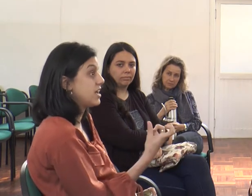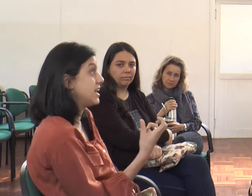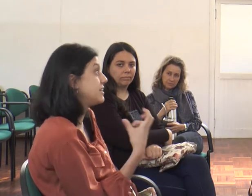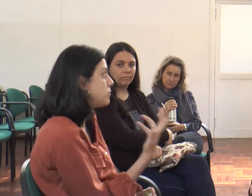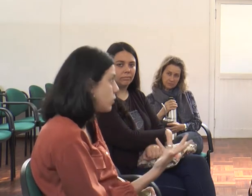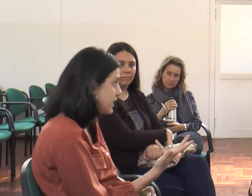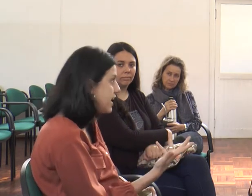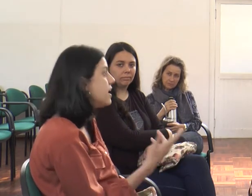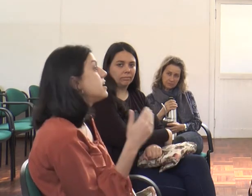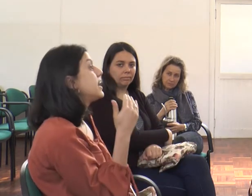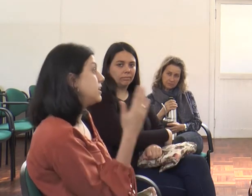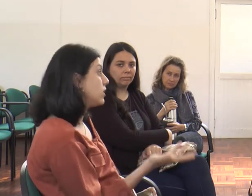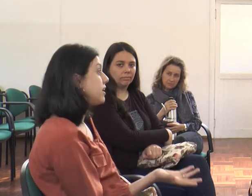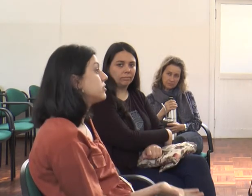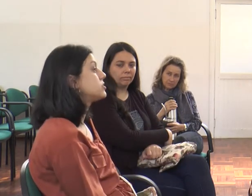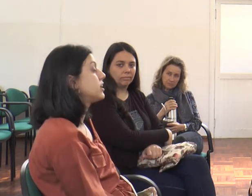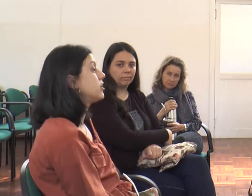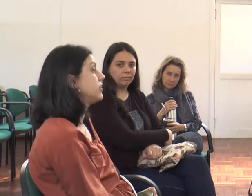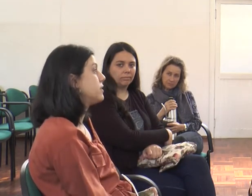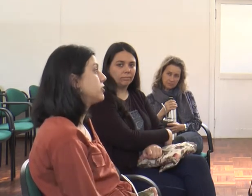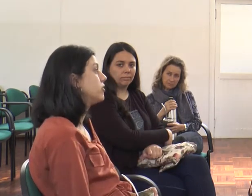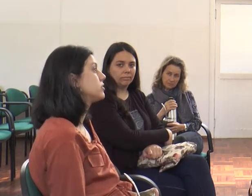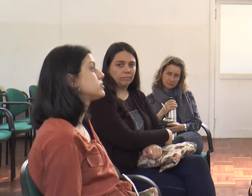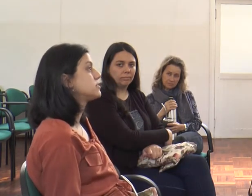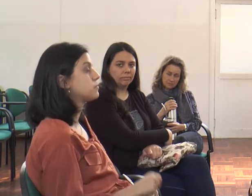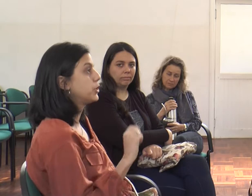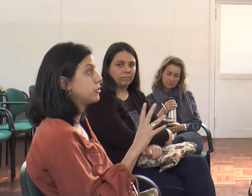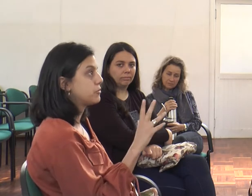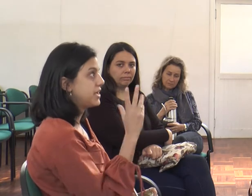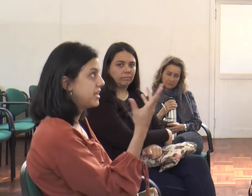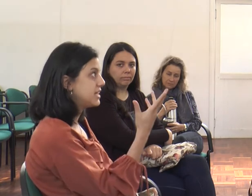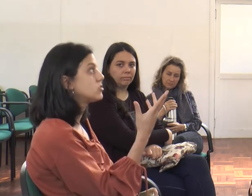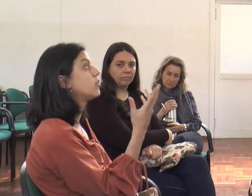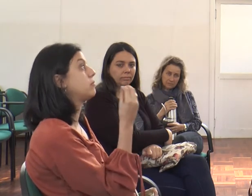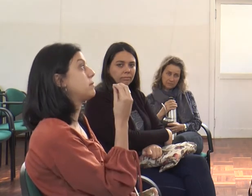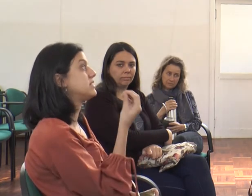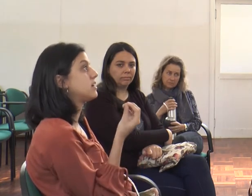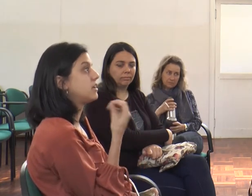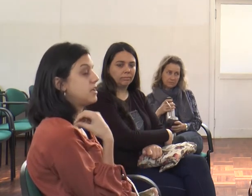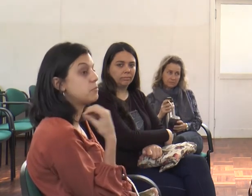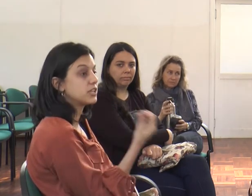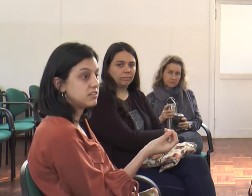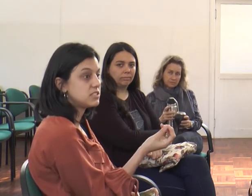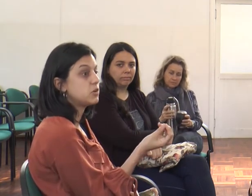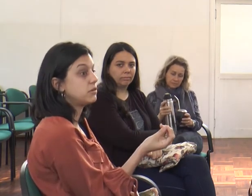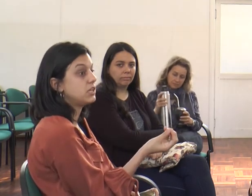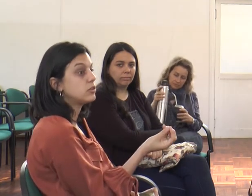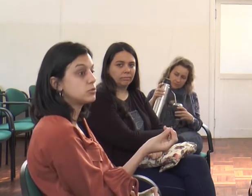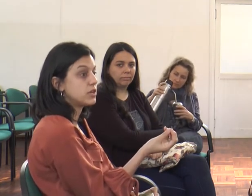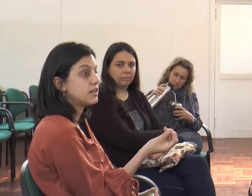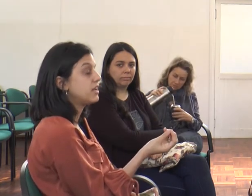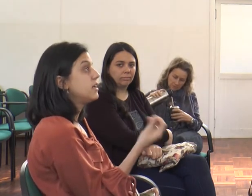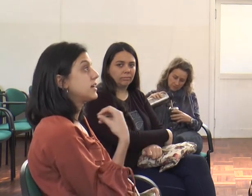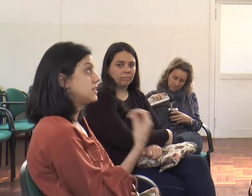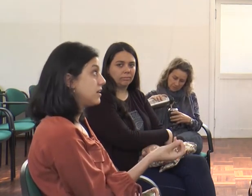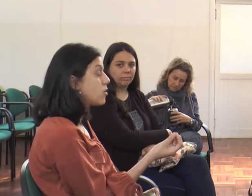relación a la individualidad en igualdad de condiciones que los demás, ¿no? Entonces, bueno, eso me parece importantísimo a nivel